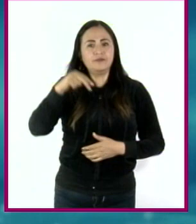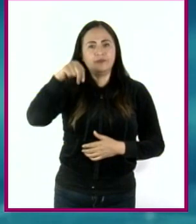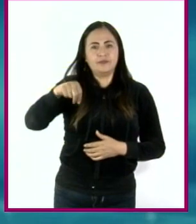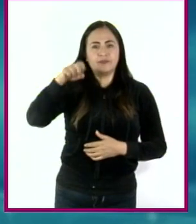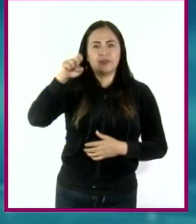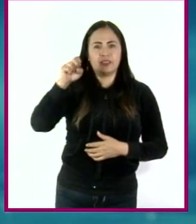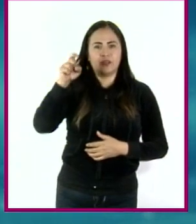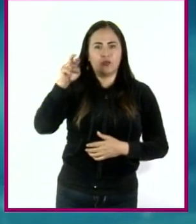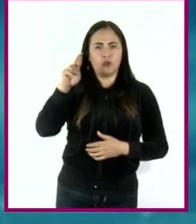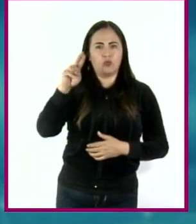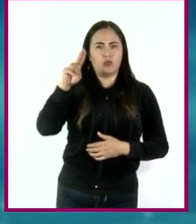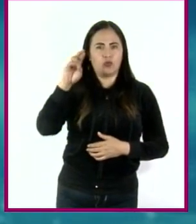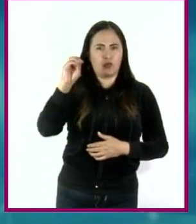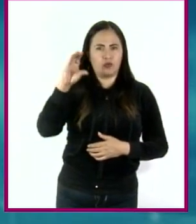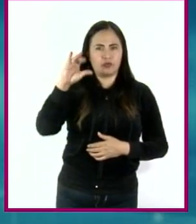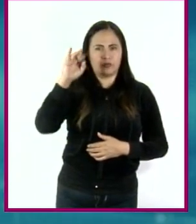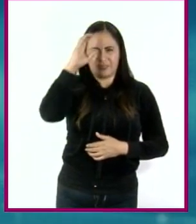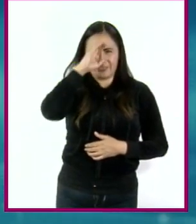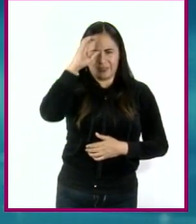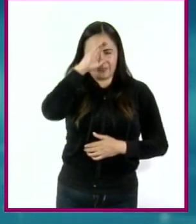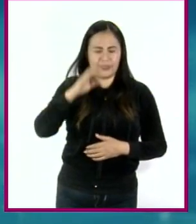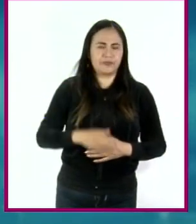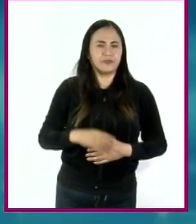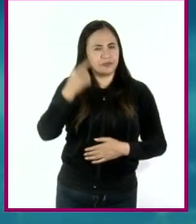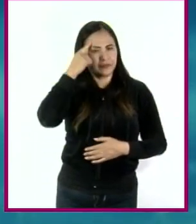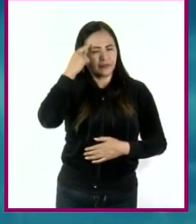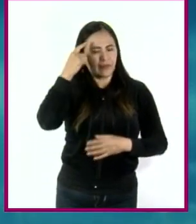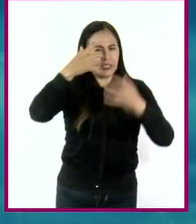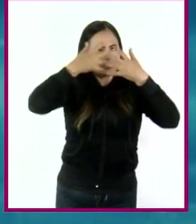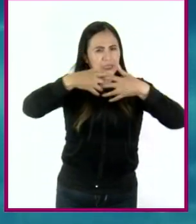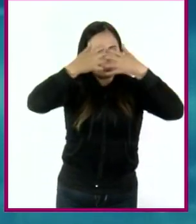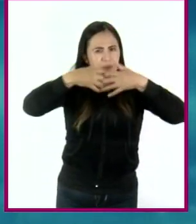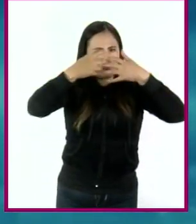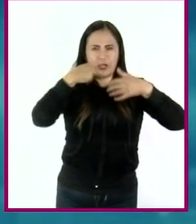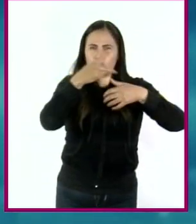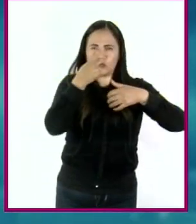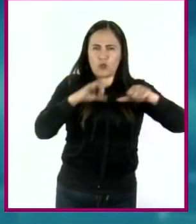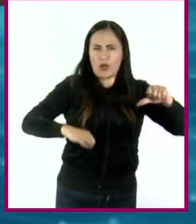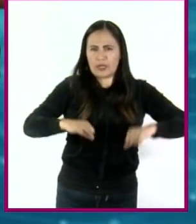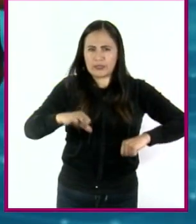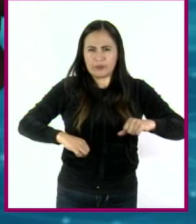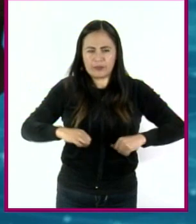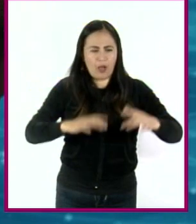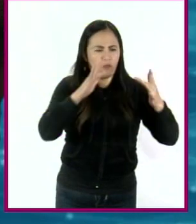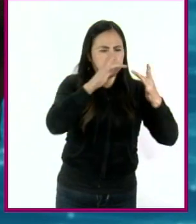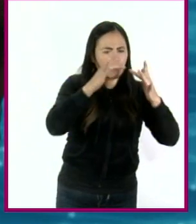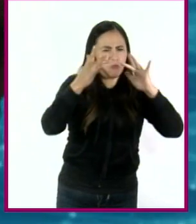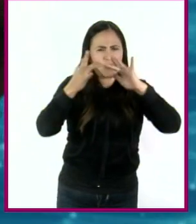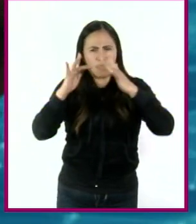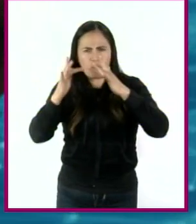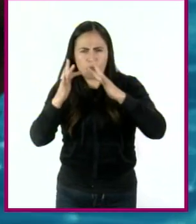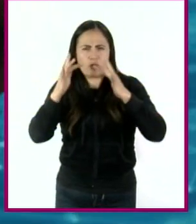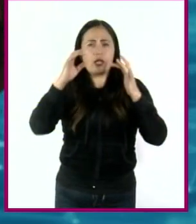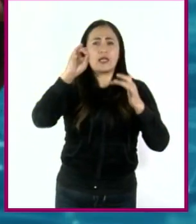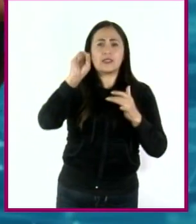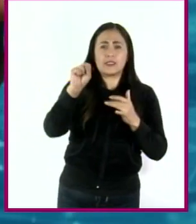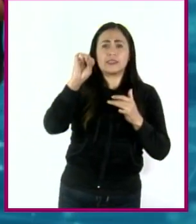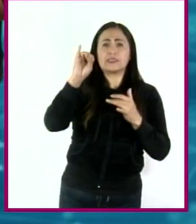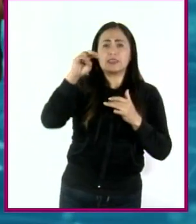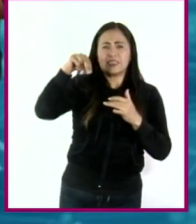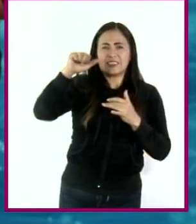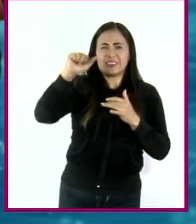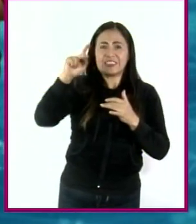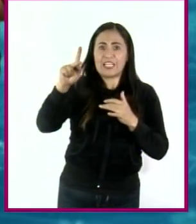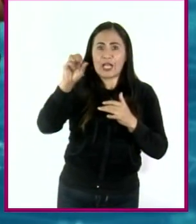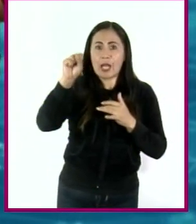neurociencia estudia la actividad cerebral a través de impulsos nerviosos llamados sinapsis. ¿Sina qué?